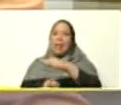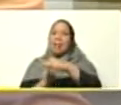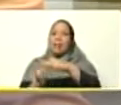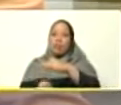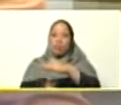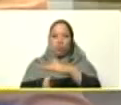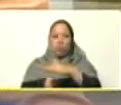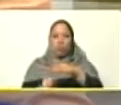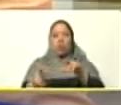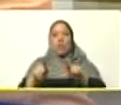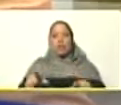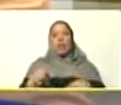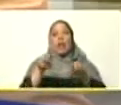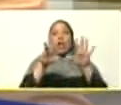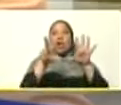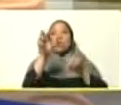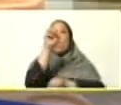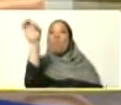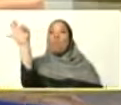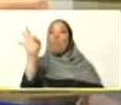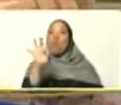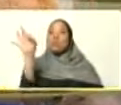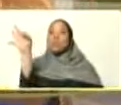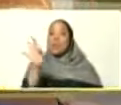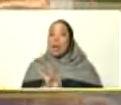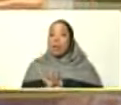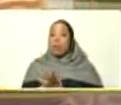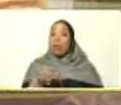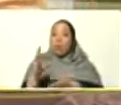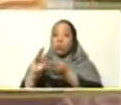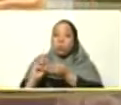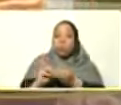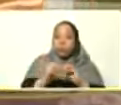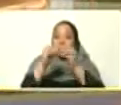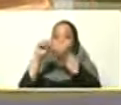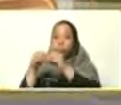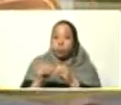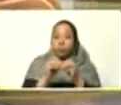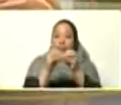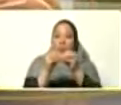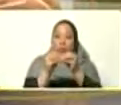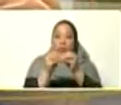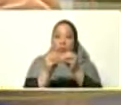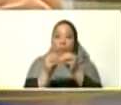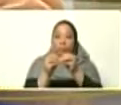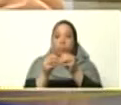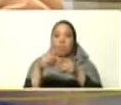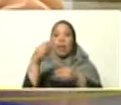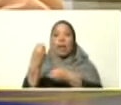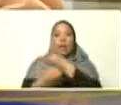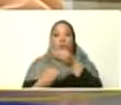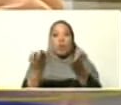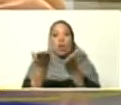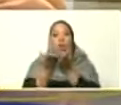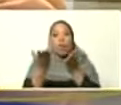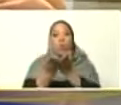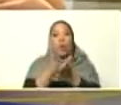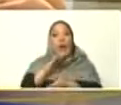del 90% de organización. 90% de instalaciones educativas del